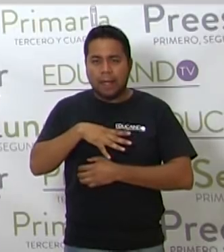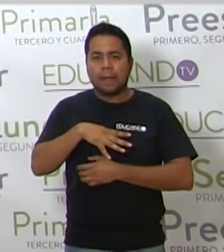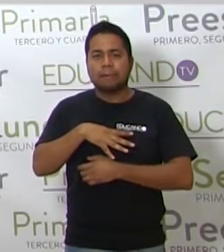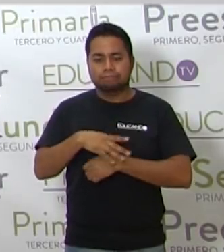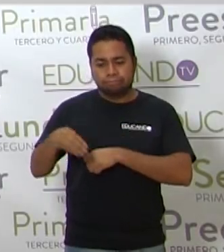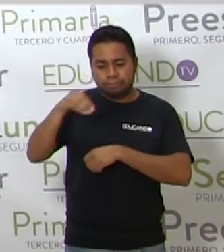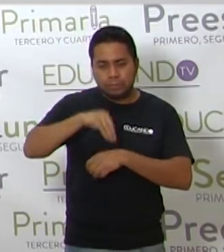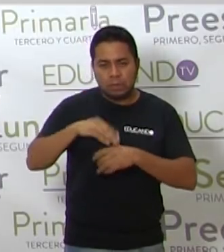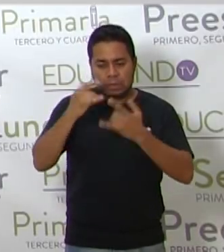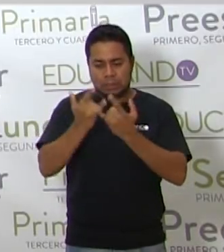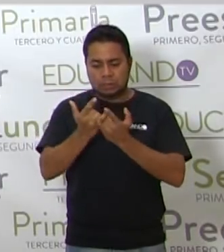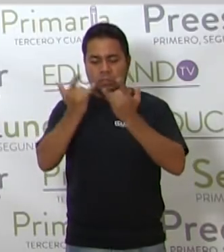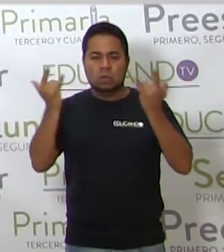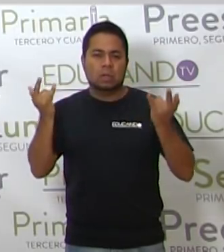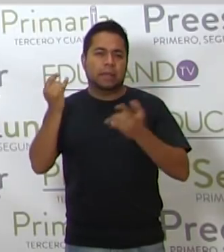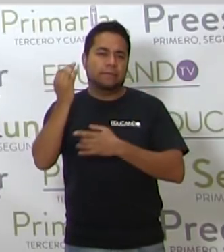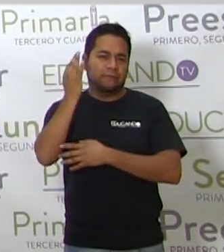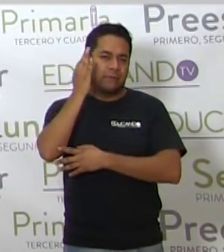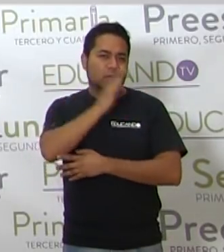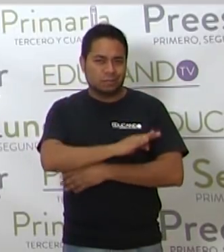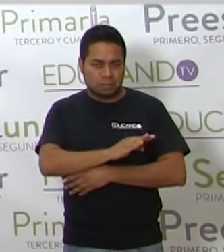ficticias.